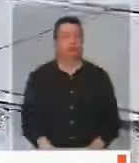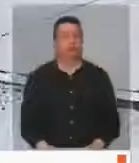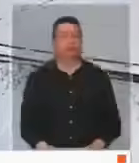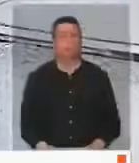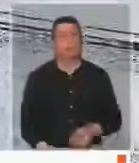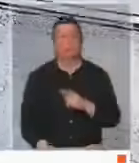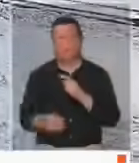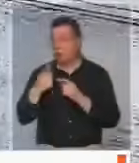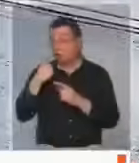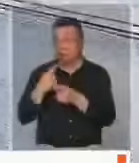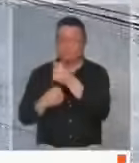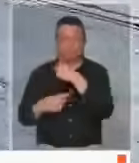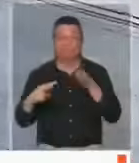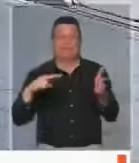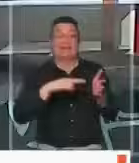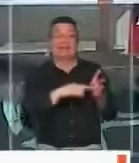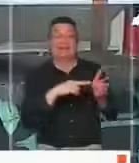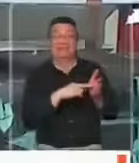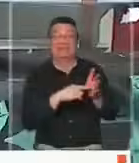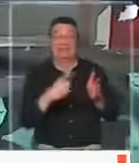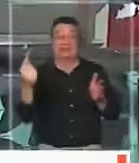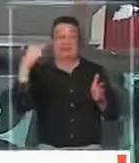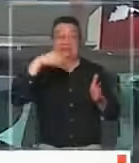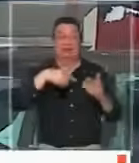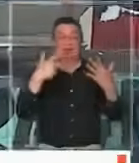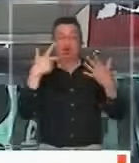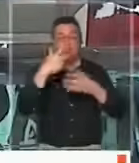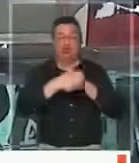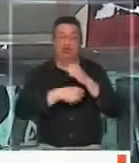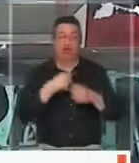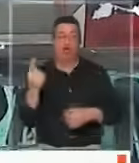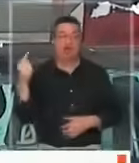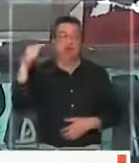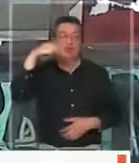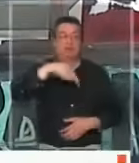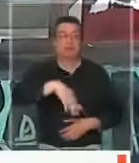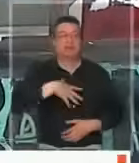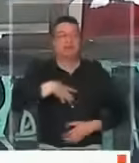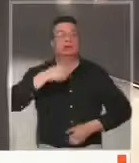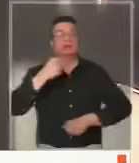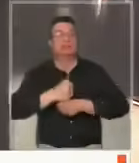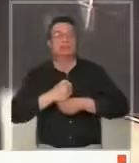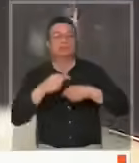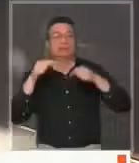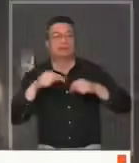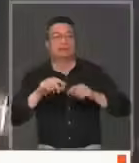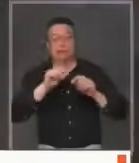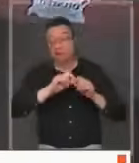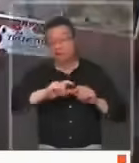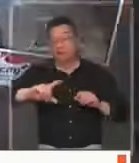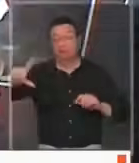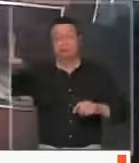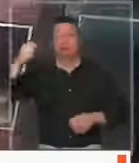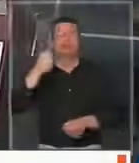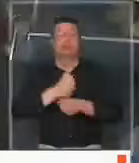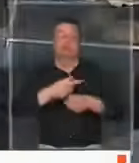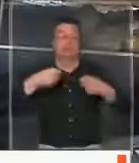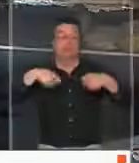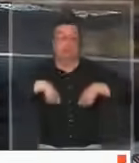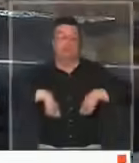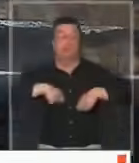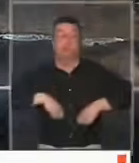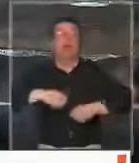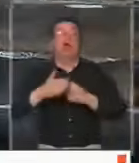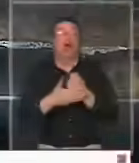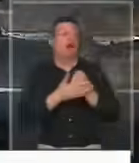Mohamed llegó de Siria a Chile hace 8 años buscando nuevas oportunidades. Este emprendimiento, su fuente de ingresos para